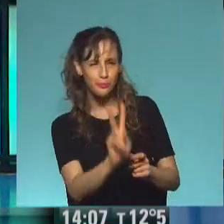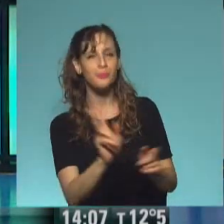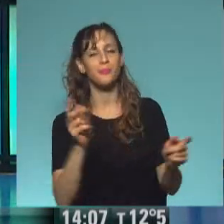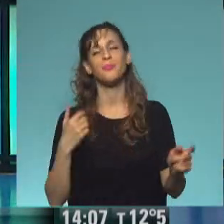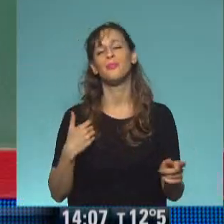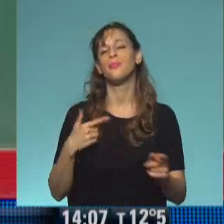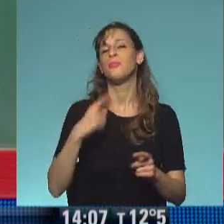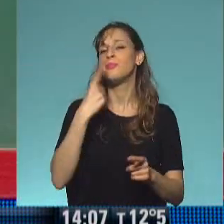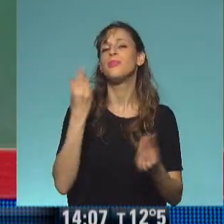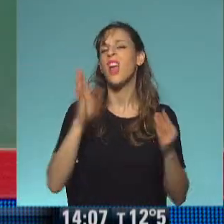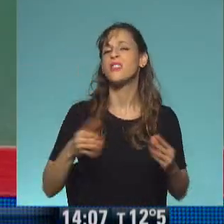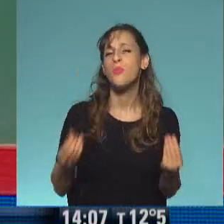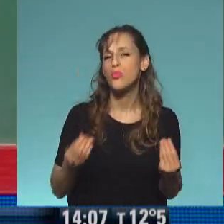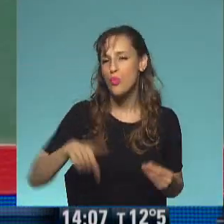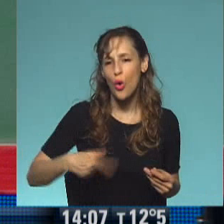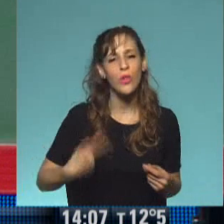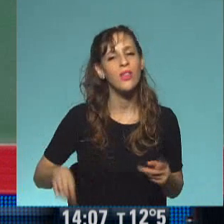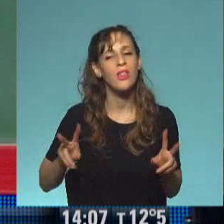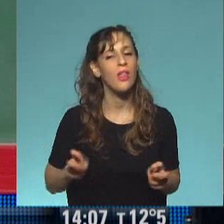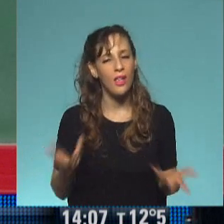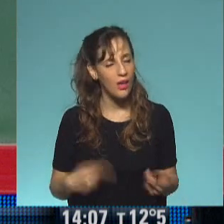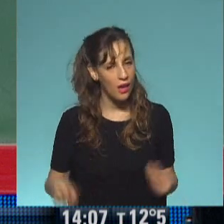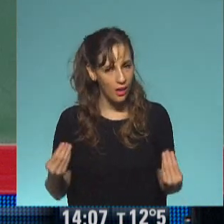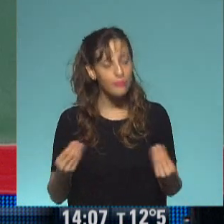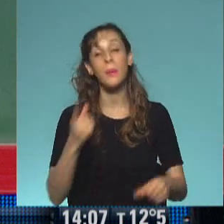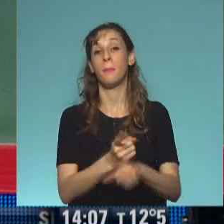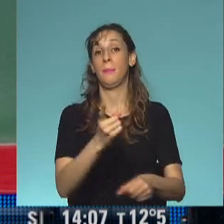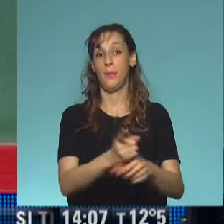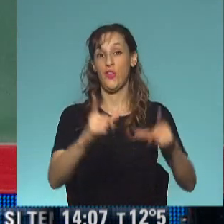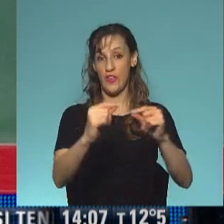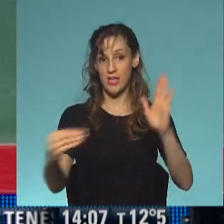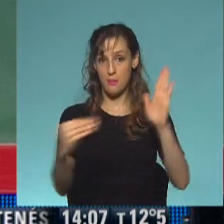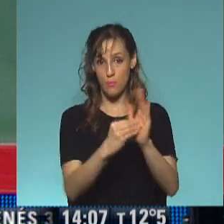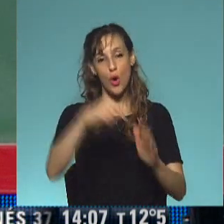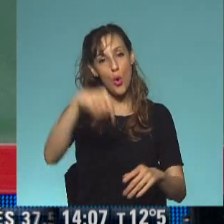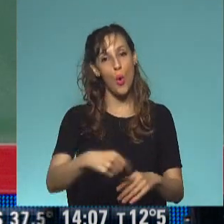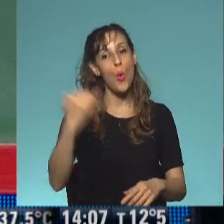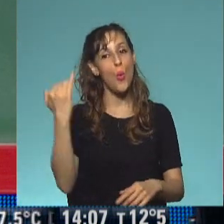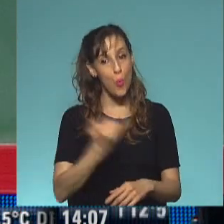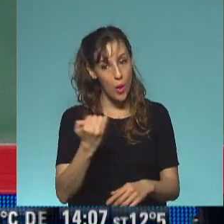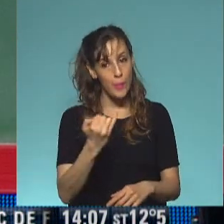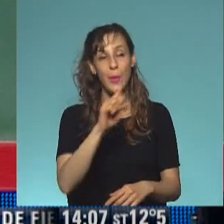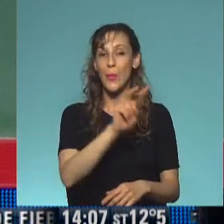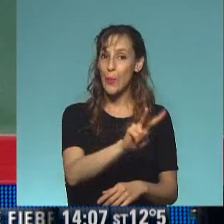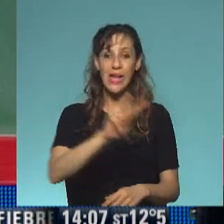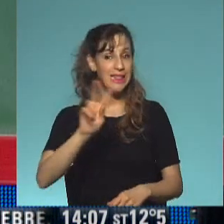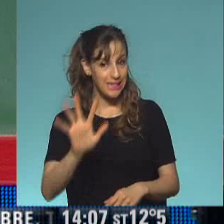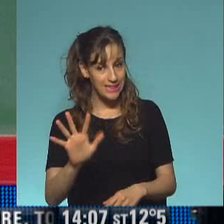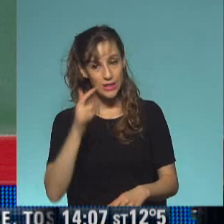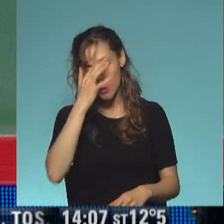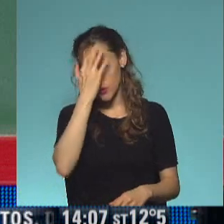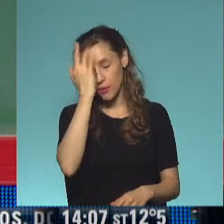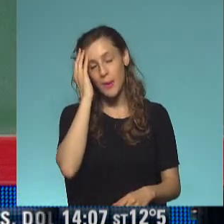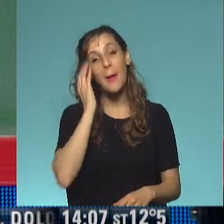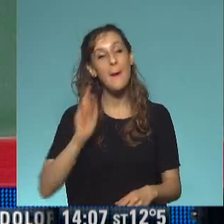a hacer hoy, maestra? Vamos a poner la fecha primero. Hoy es jueves 25. Jueves 25. Falta un